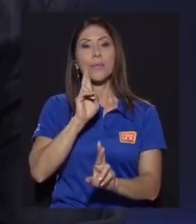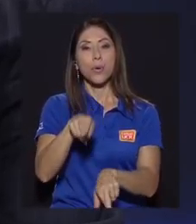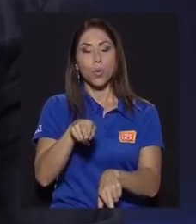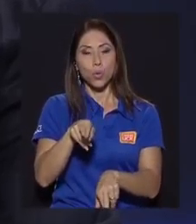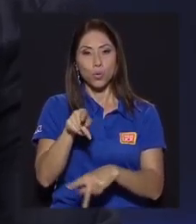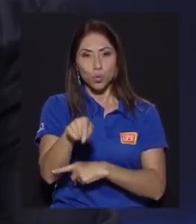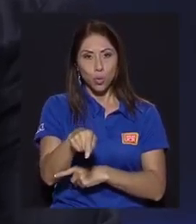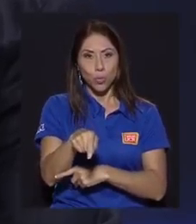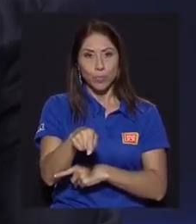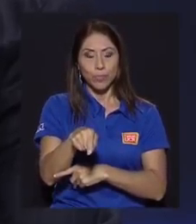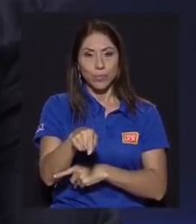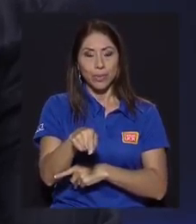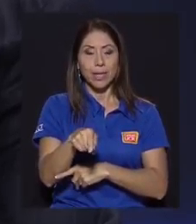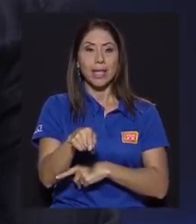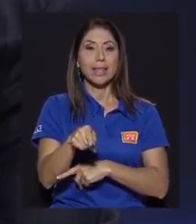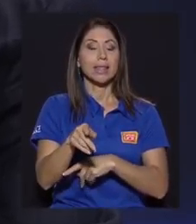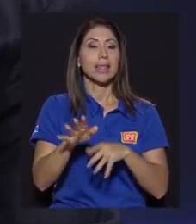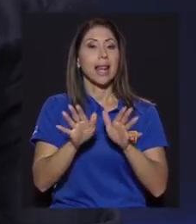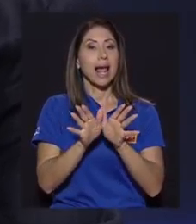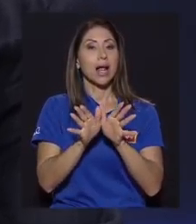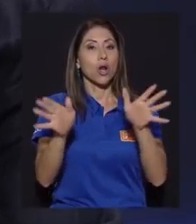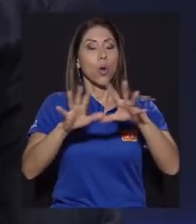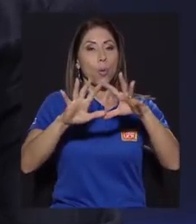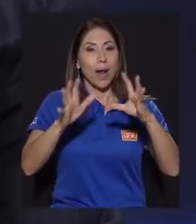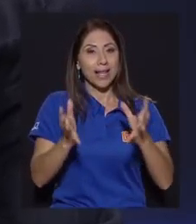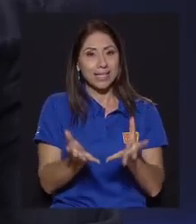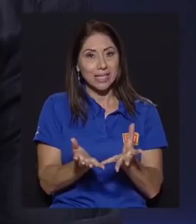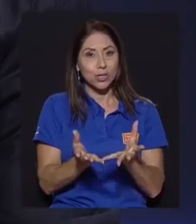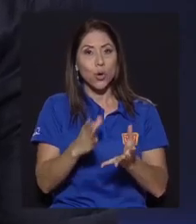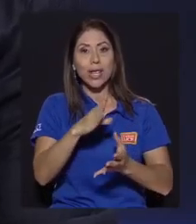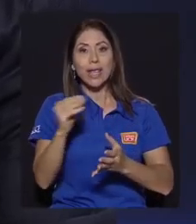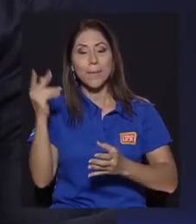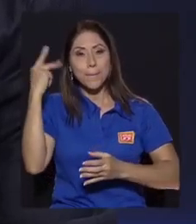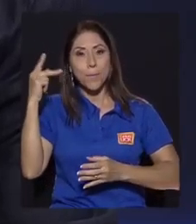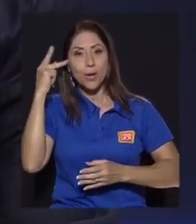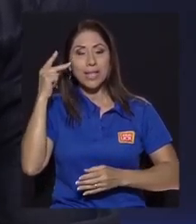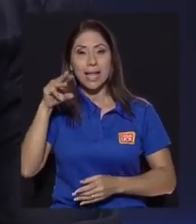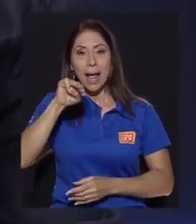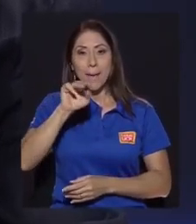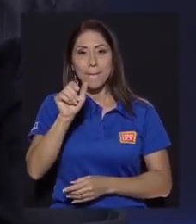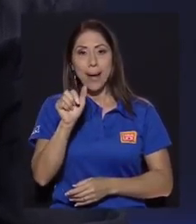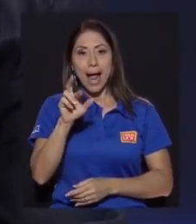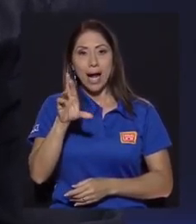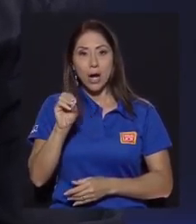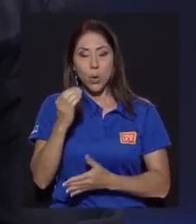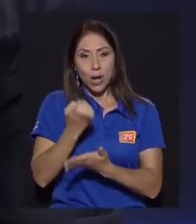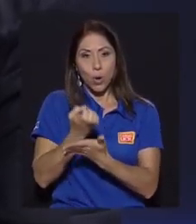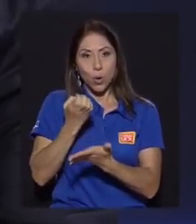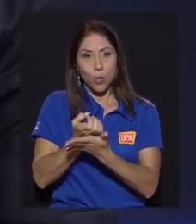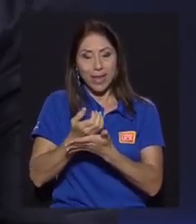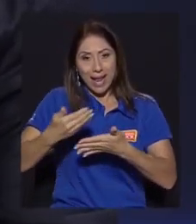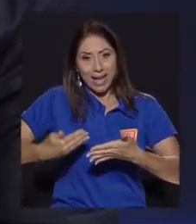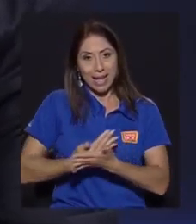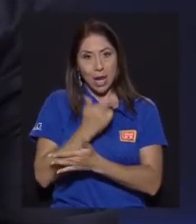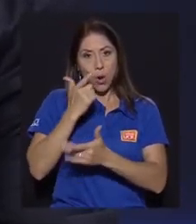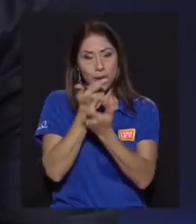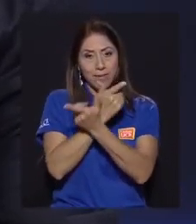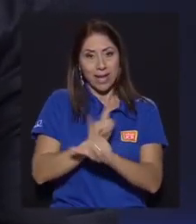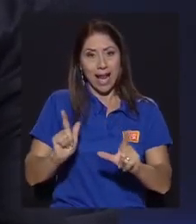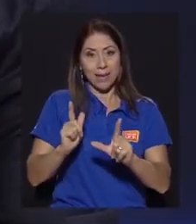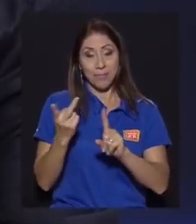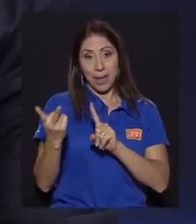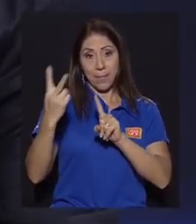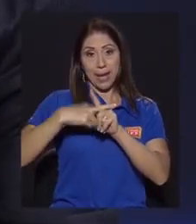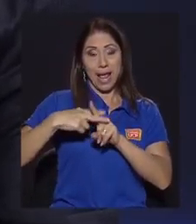la globalización y la política macroeconómica neoliberal aplicada por los últimos gobiernos de